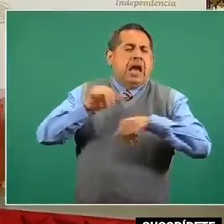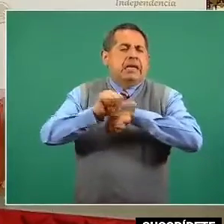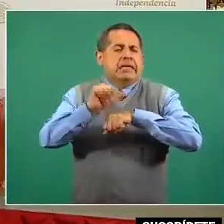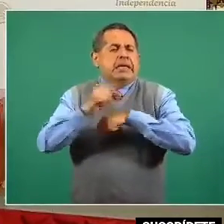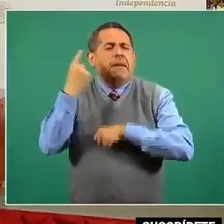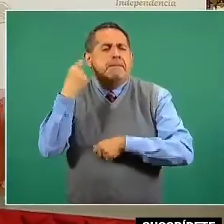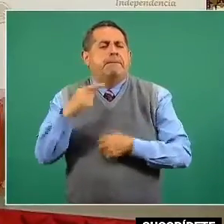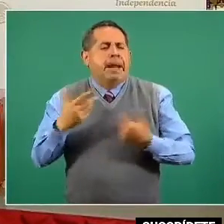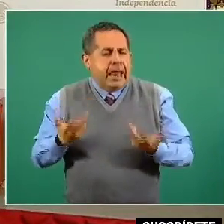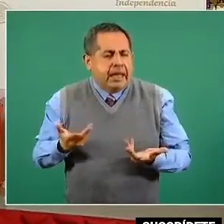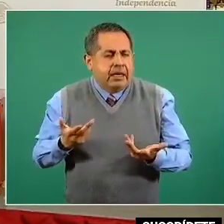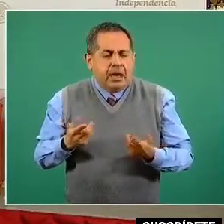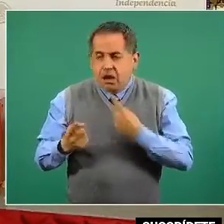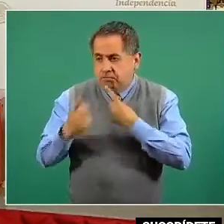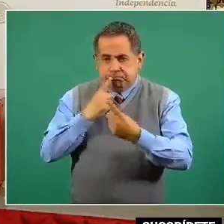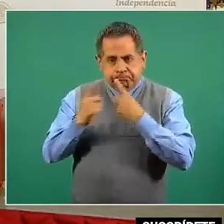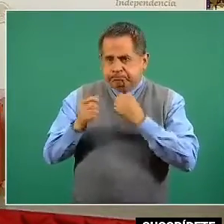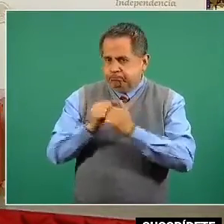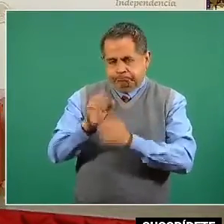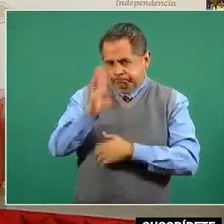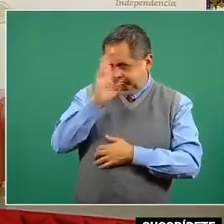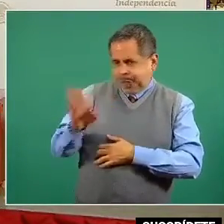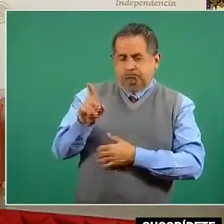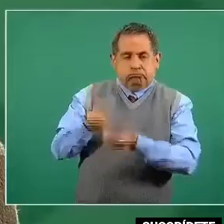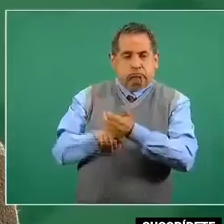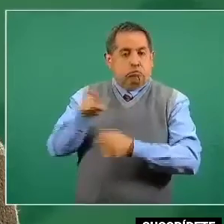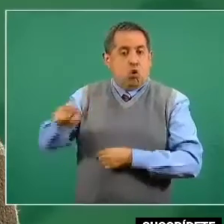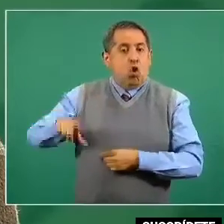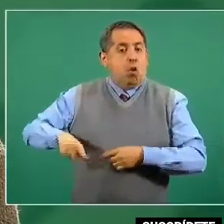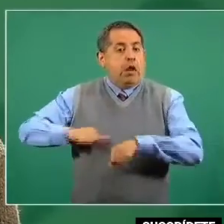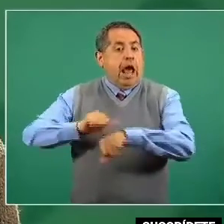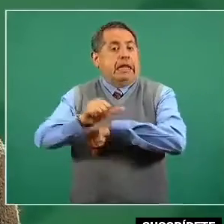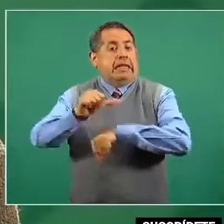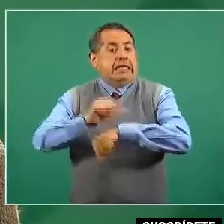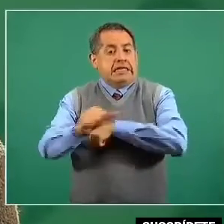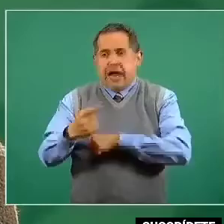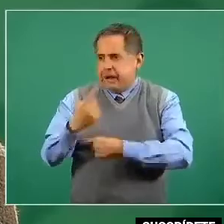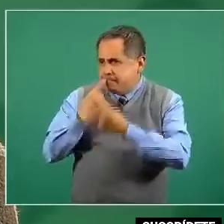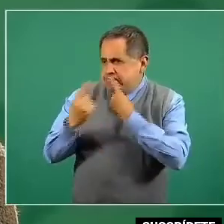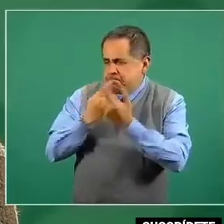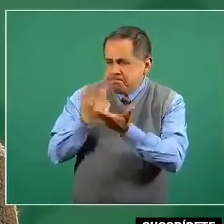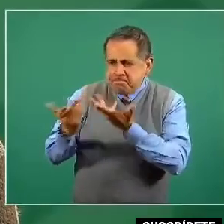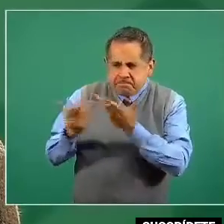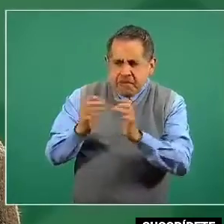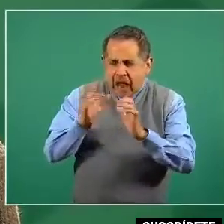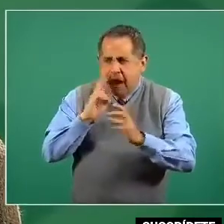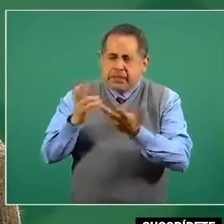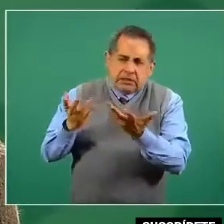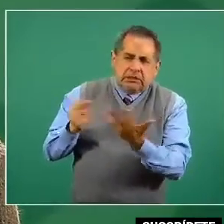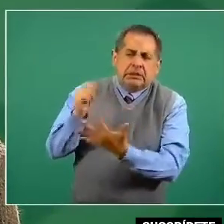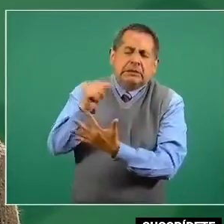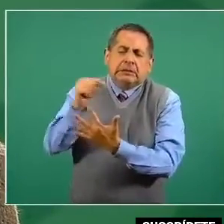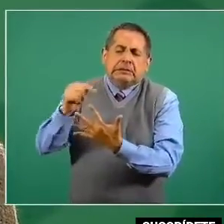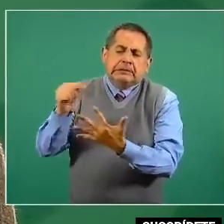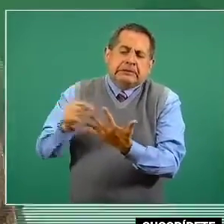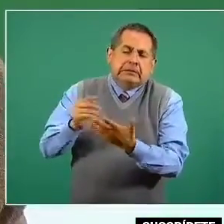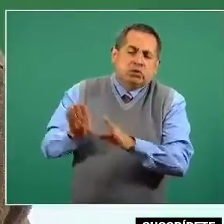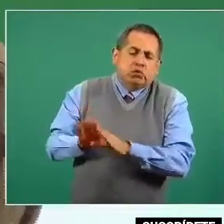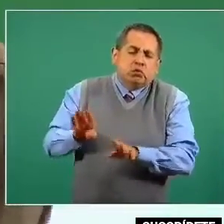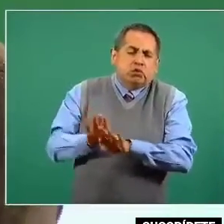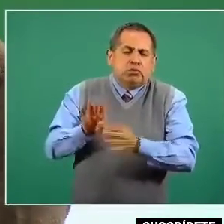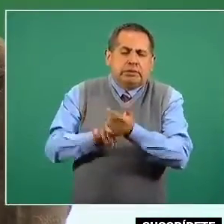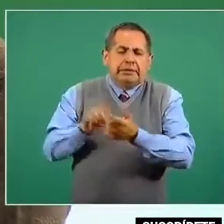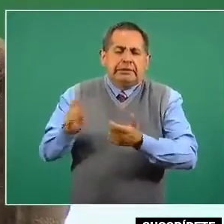establecer este diálogo directo con el gobierno de Argentina para conocer distintos aspectos